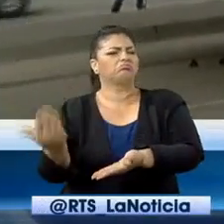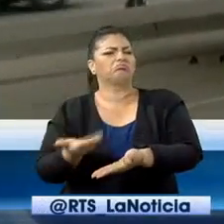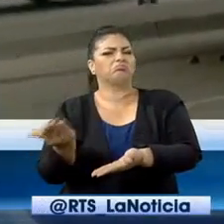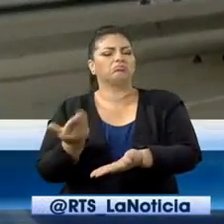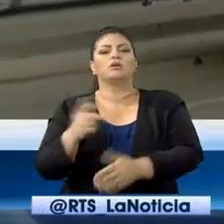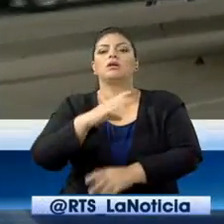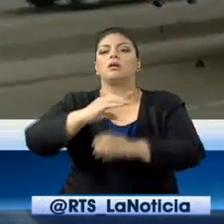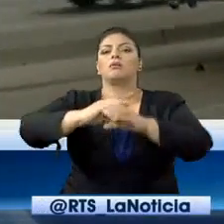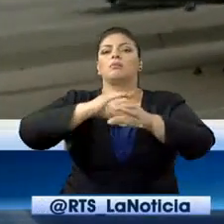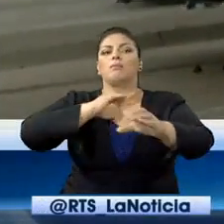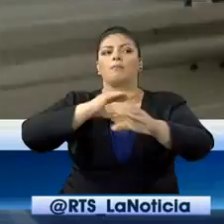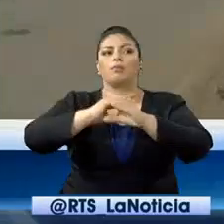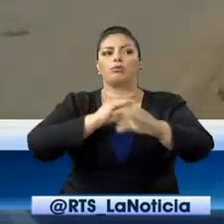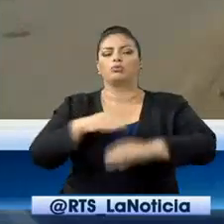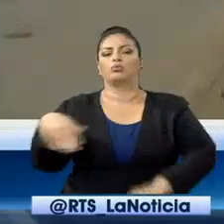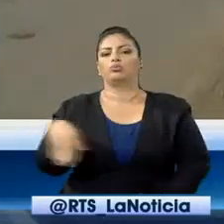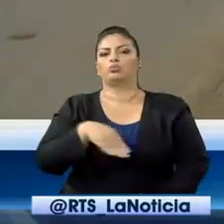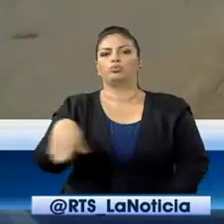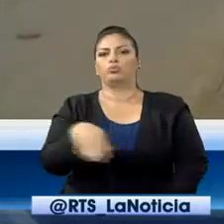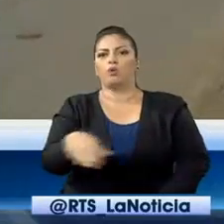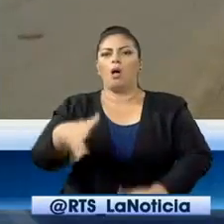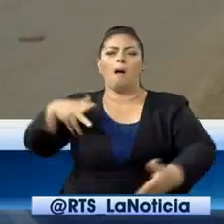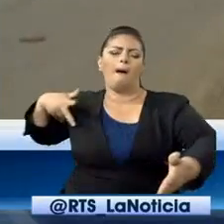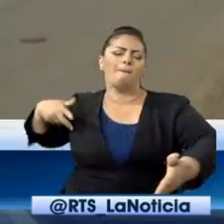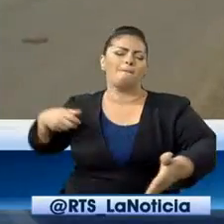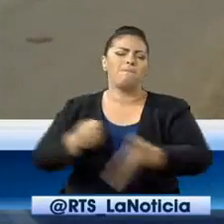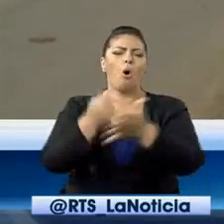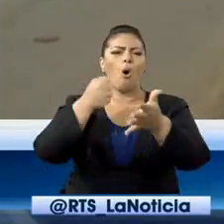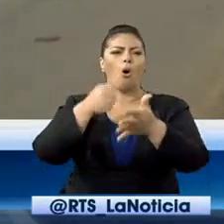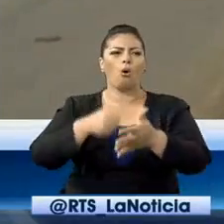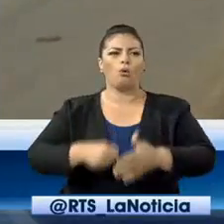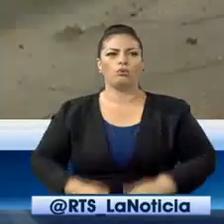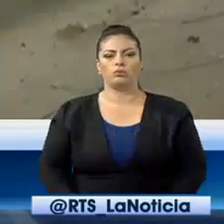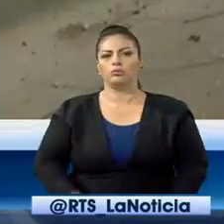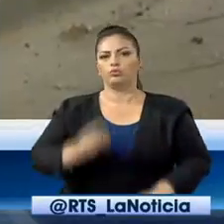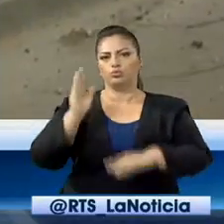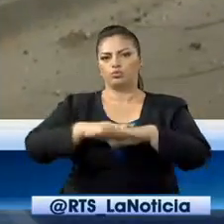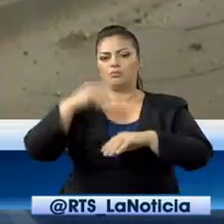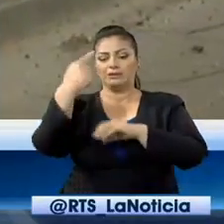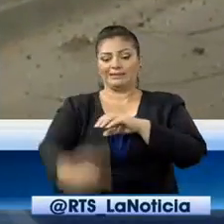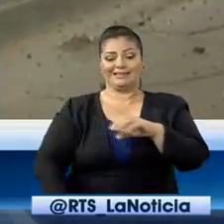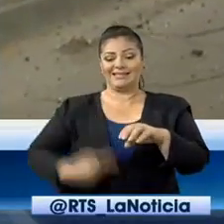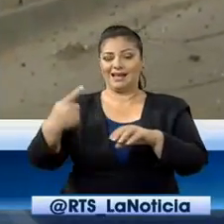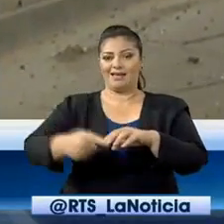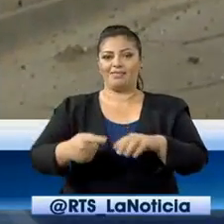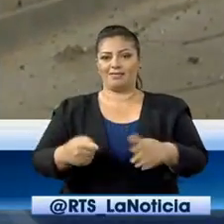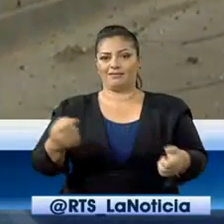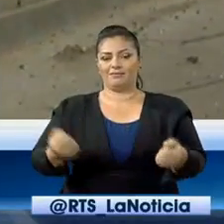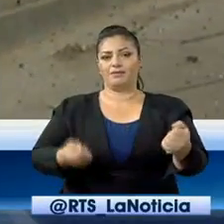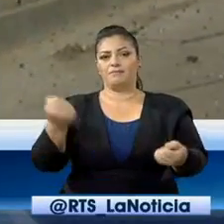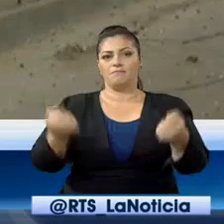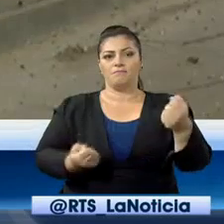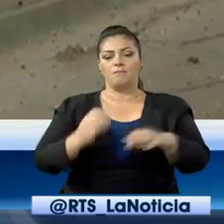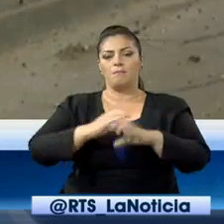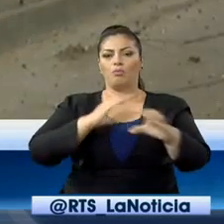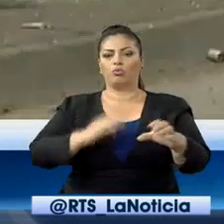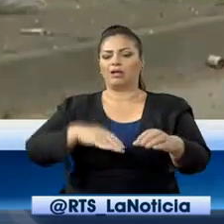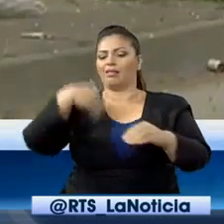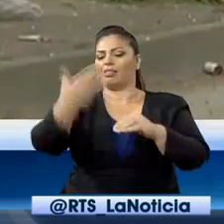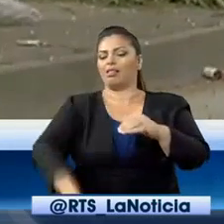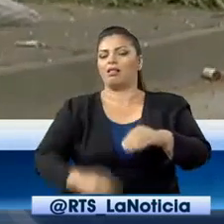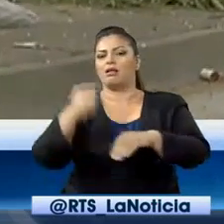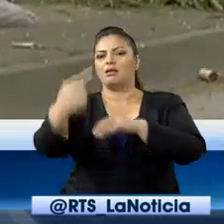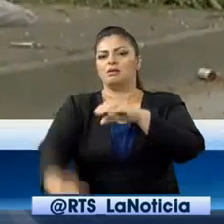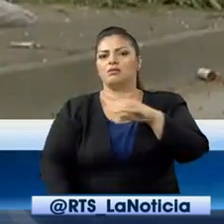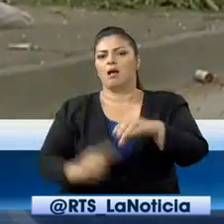urbano había sufrido un aparatoso accidente a causa de la explosión de una de las llantas delanteras, situación que, según testigos,